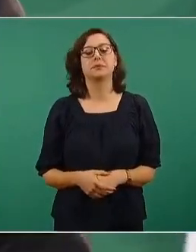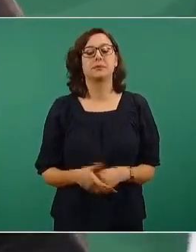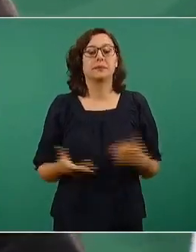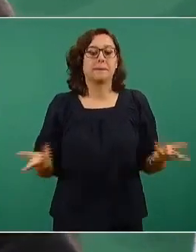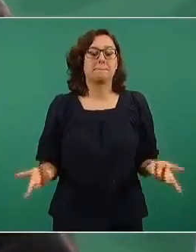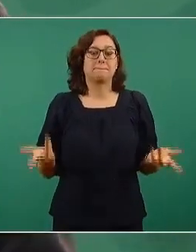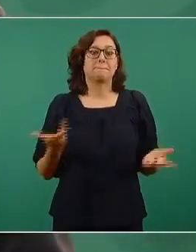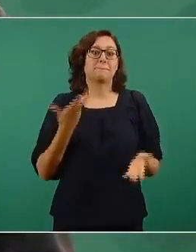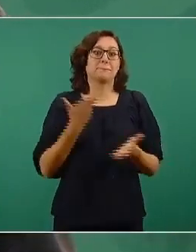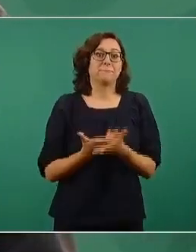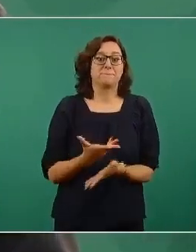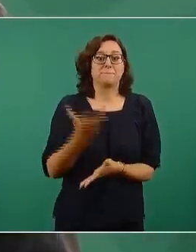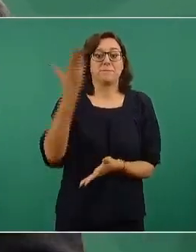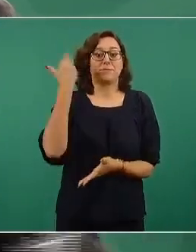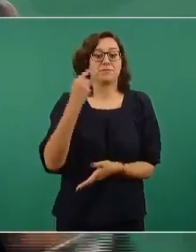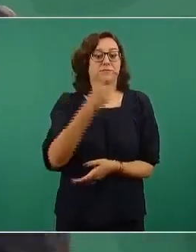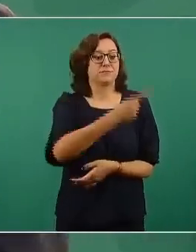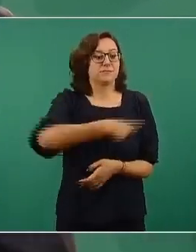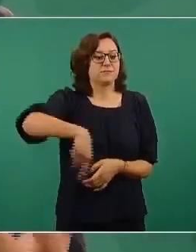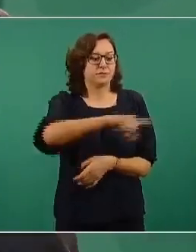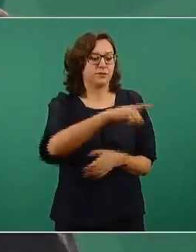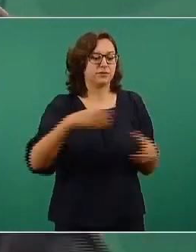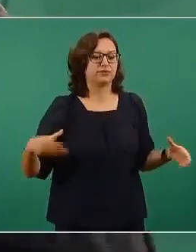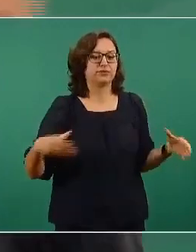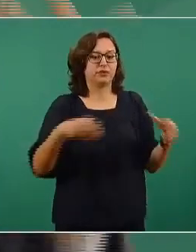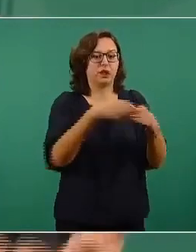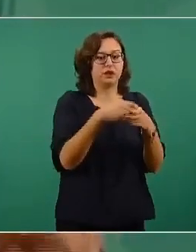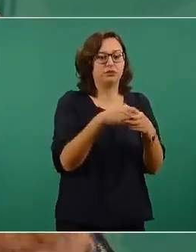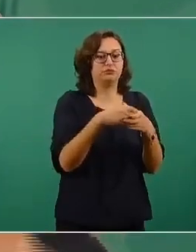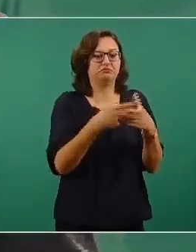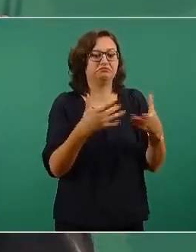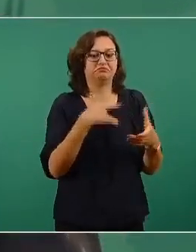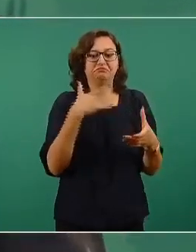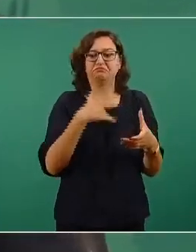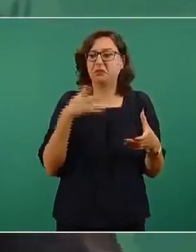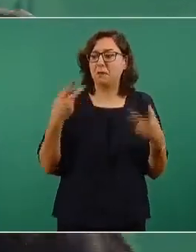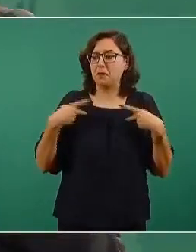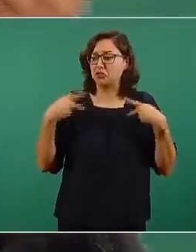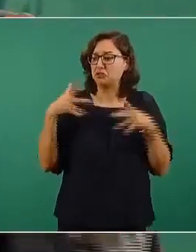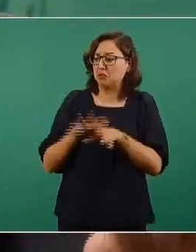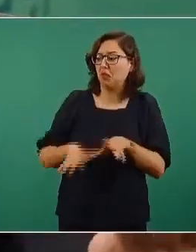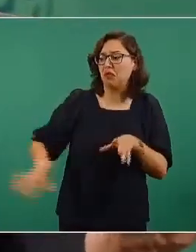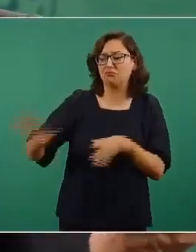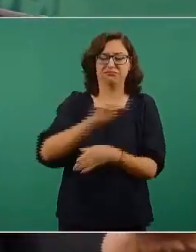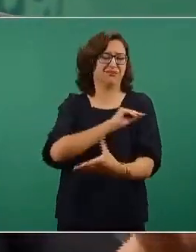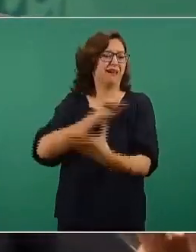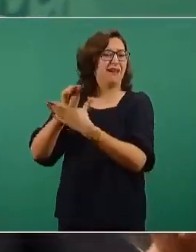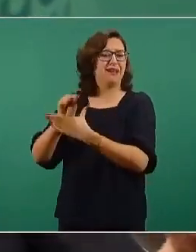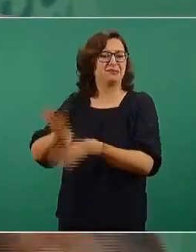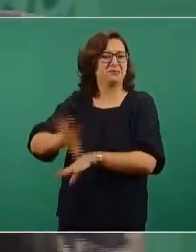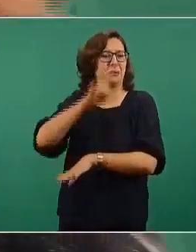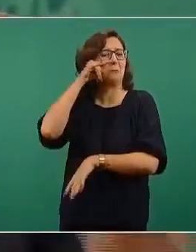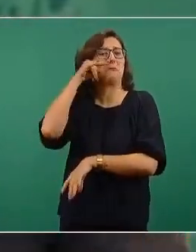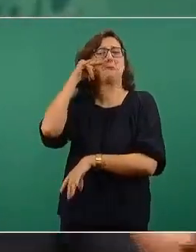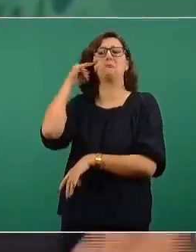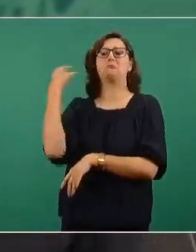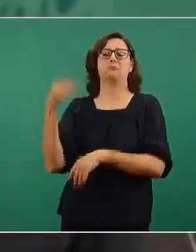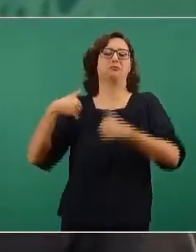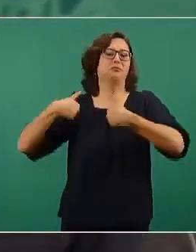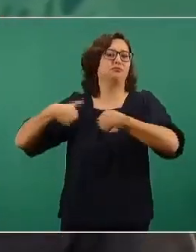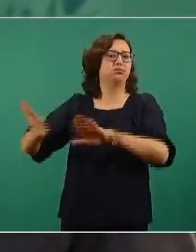como decían los tecnócratas, era una variable que no existía, el pueblo no